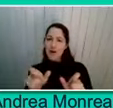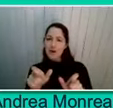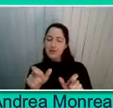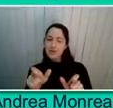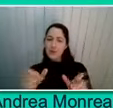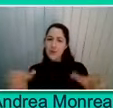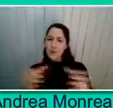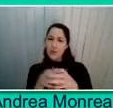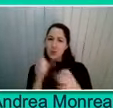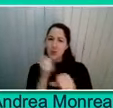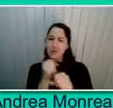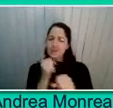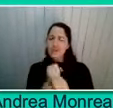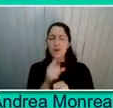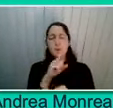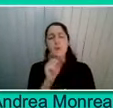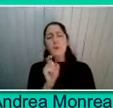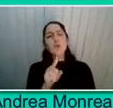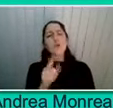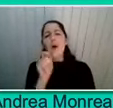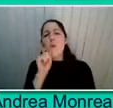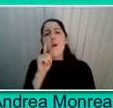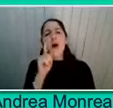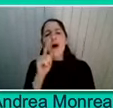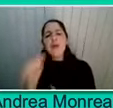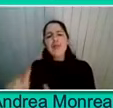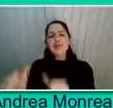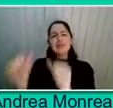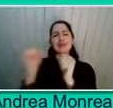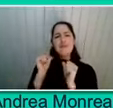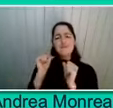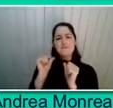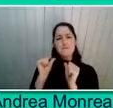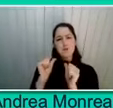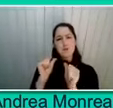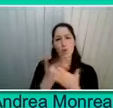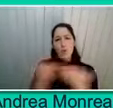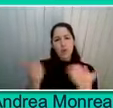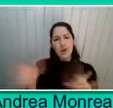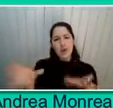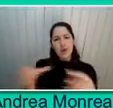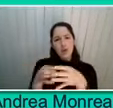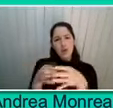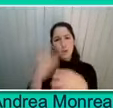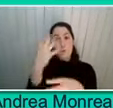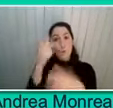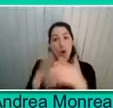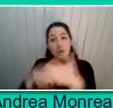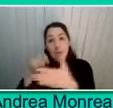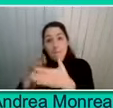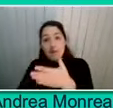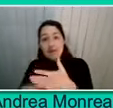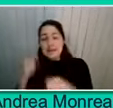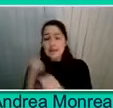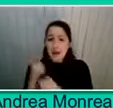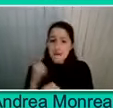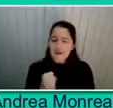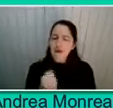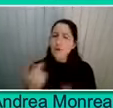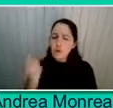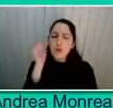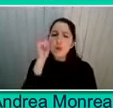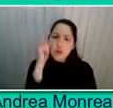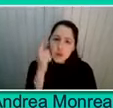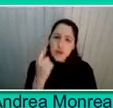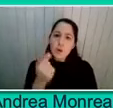han sido como los principales desafíos para ustedes como equipo durante estos 4 meses de trabajo? Entendiendo que, como decías tú, era un